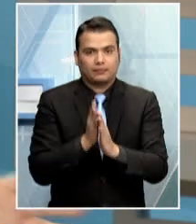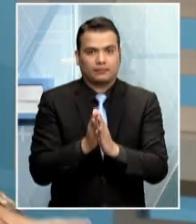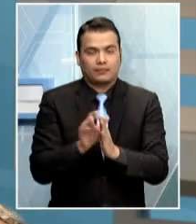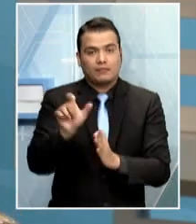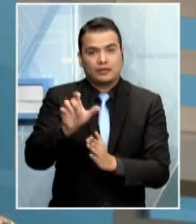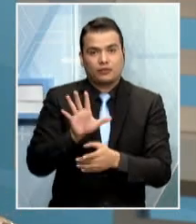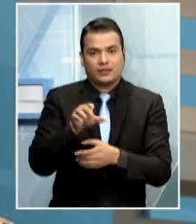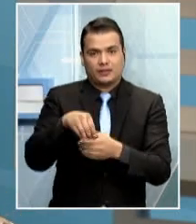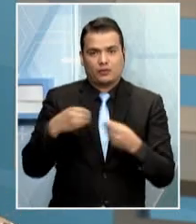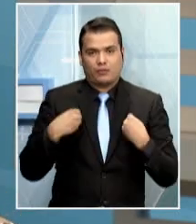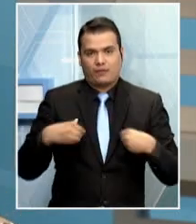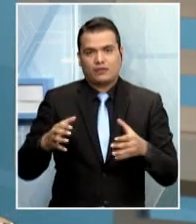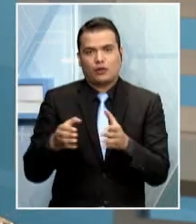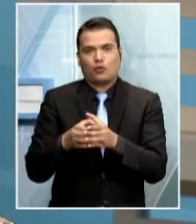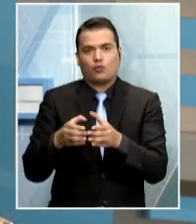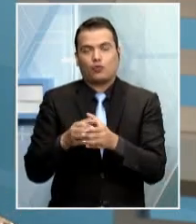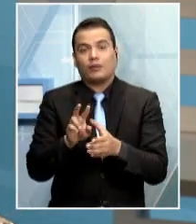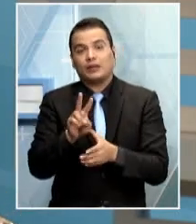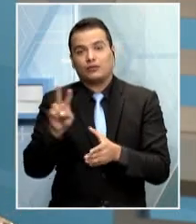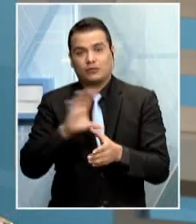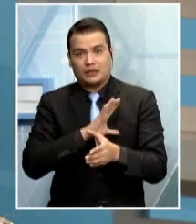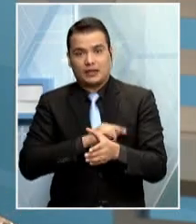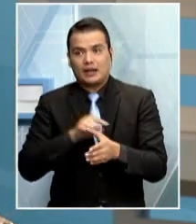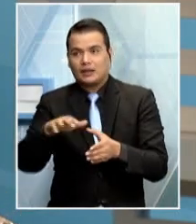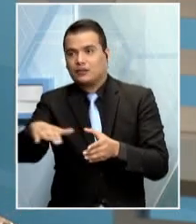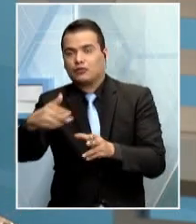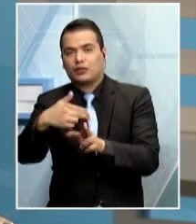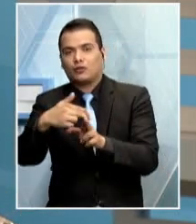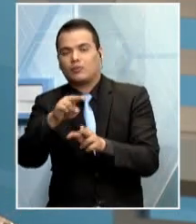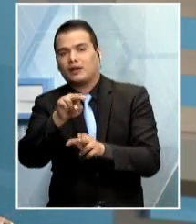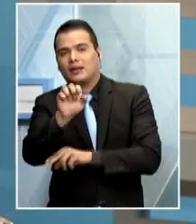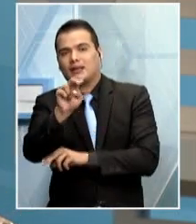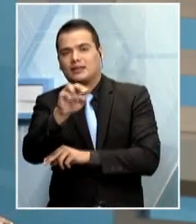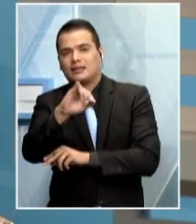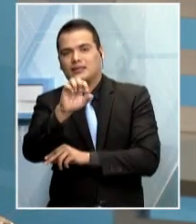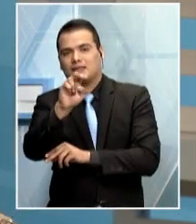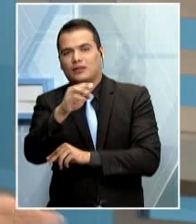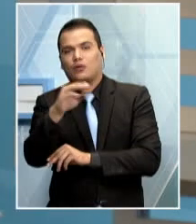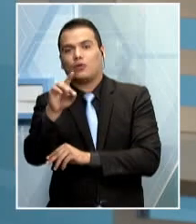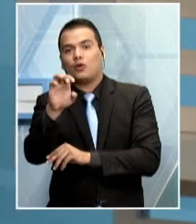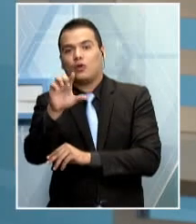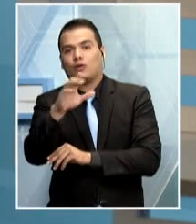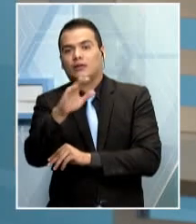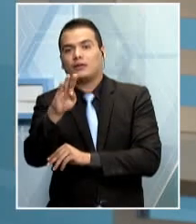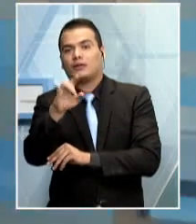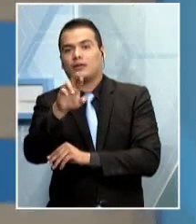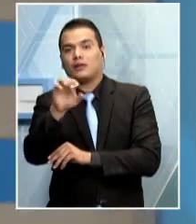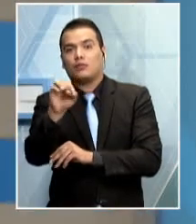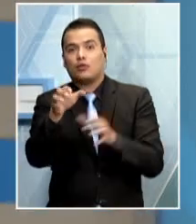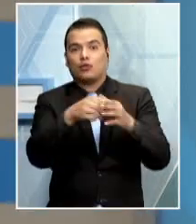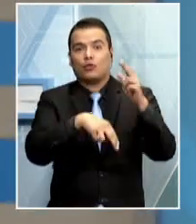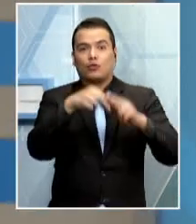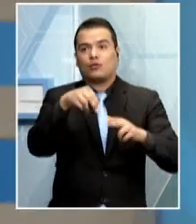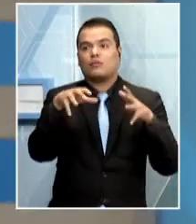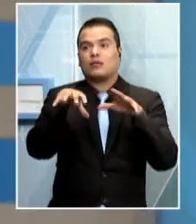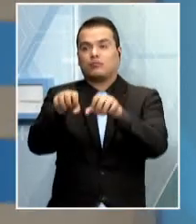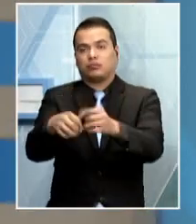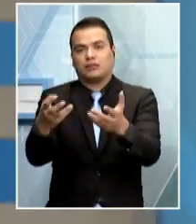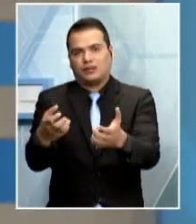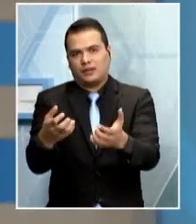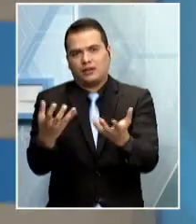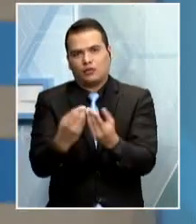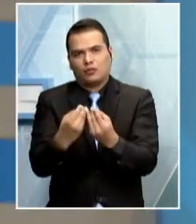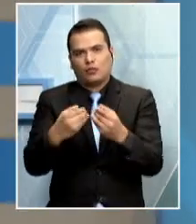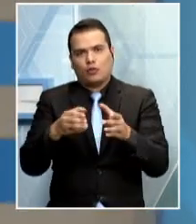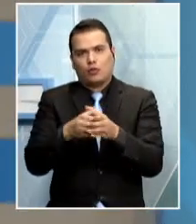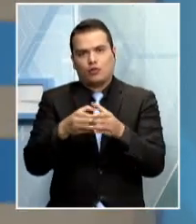los habitantes de la comuna 22 de cali siguen luchando para que no intervenga en el corredor ecológico conocido como el sanjón del burro nuestra compañera tatiana garcía